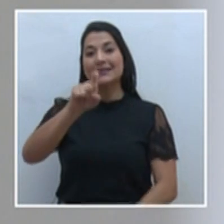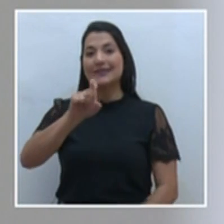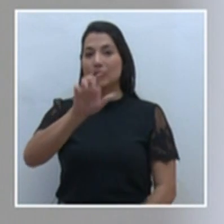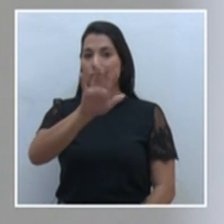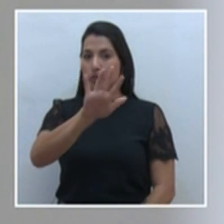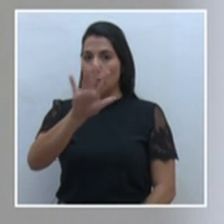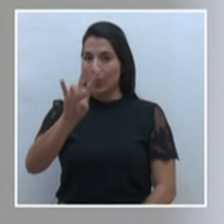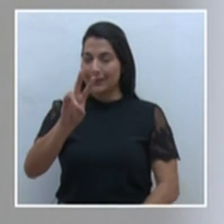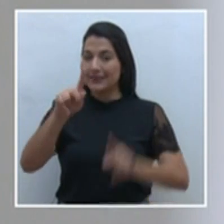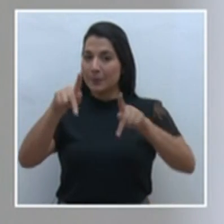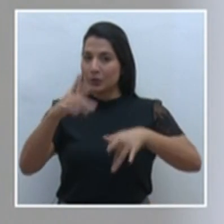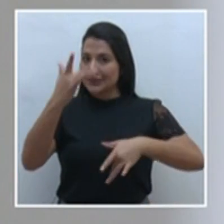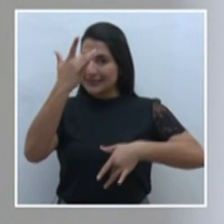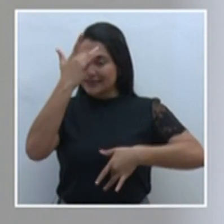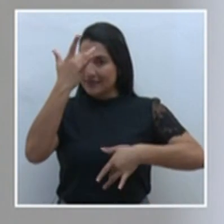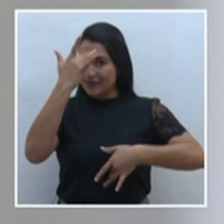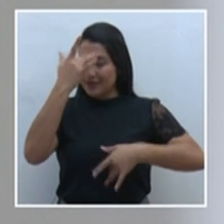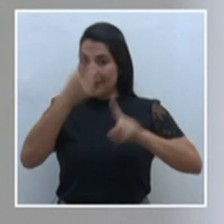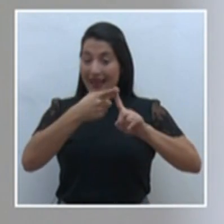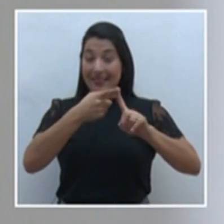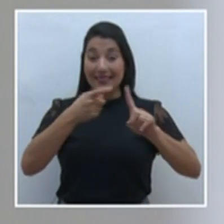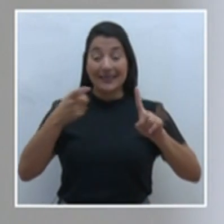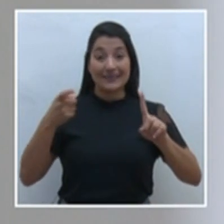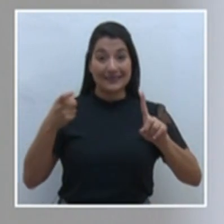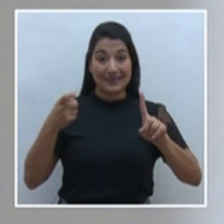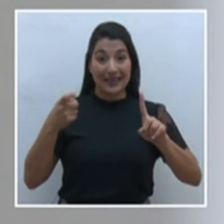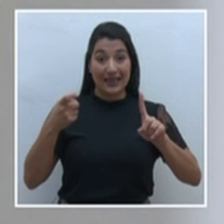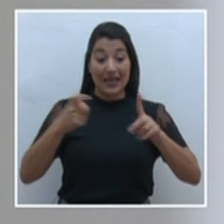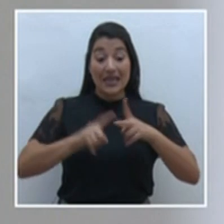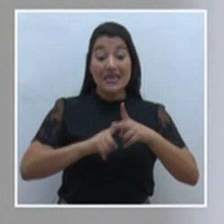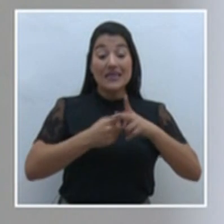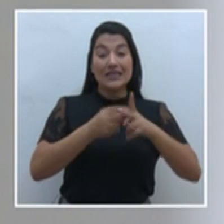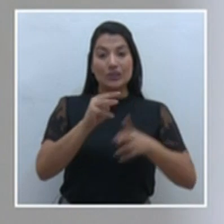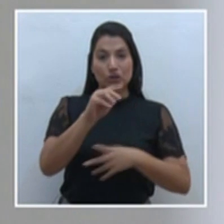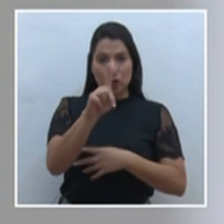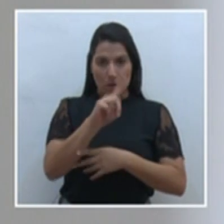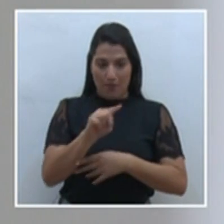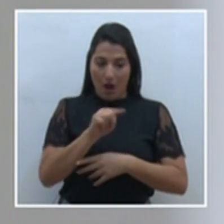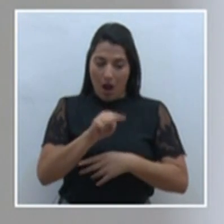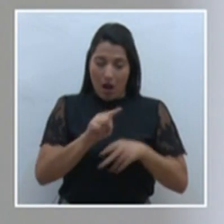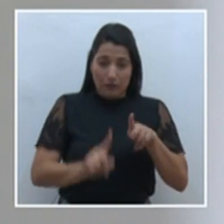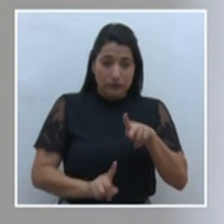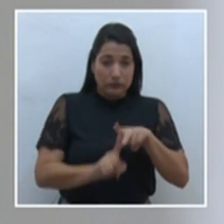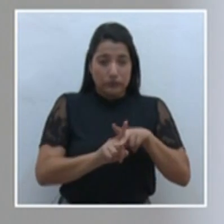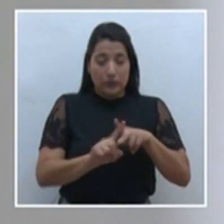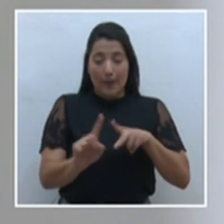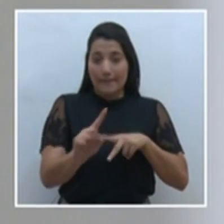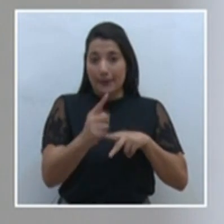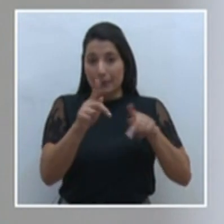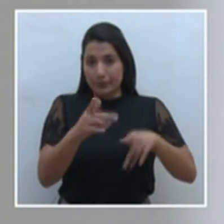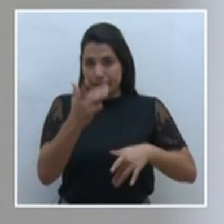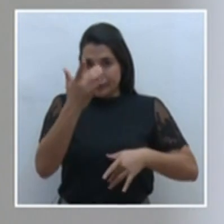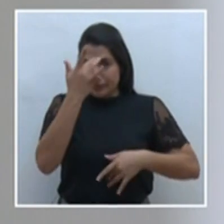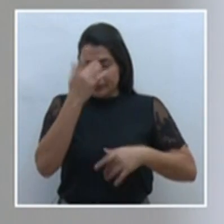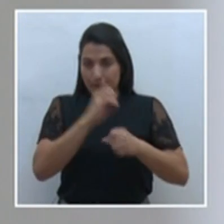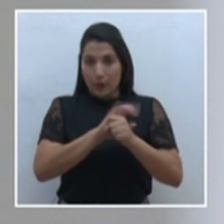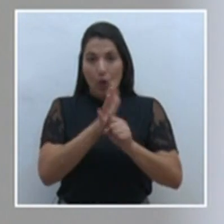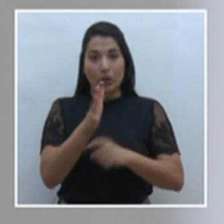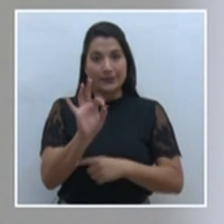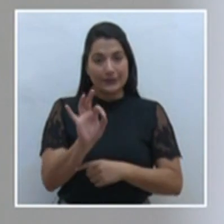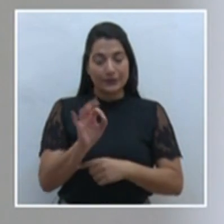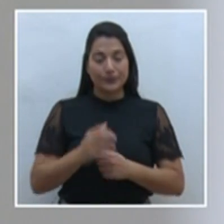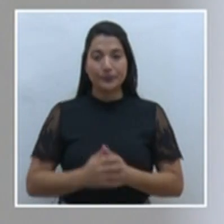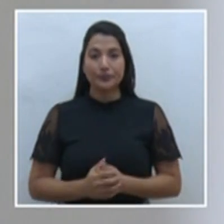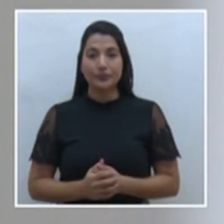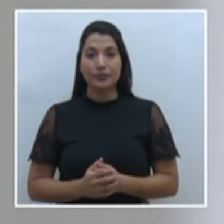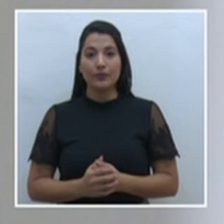1.157 casos confirmados desde inicio de marzo, que fue cuando empezamos a reportar casos. Tenemos